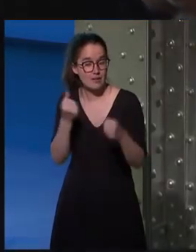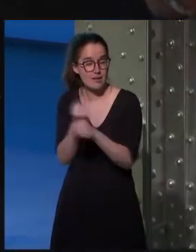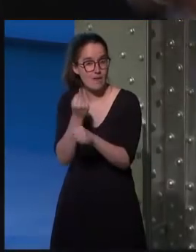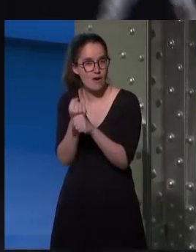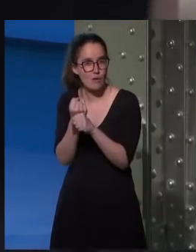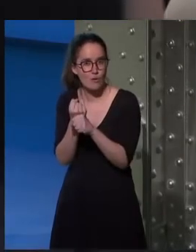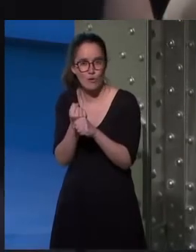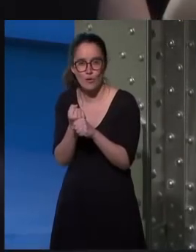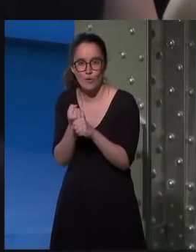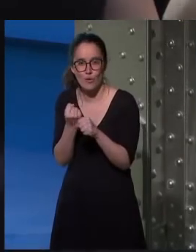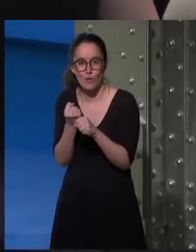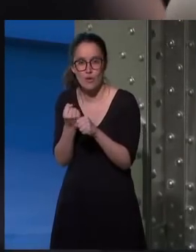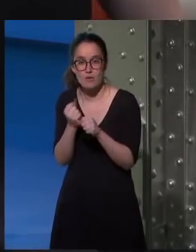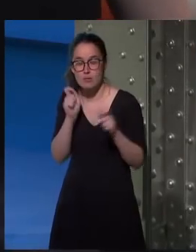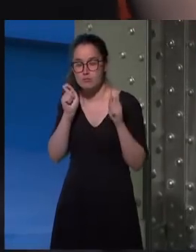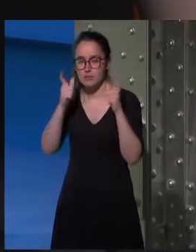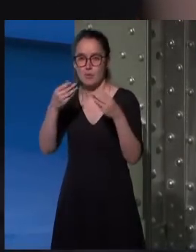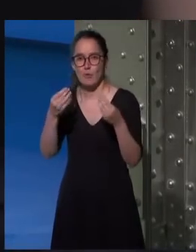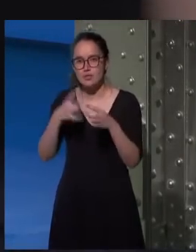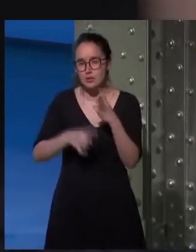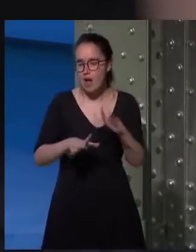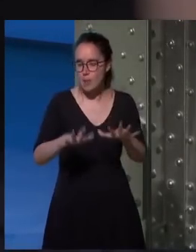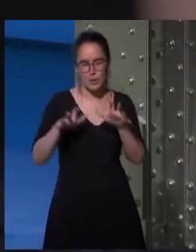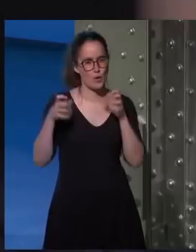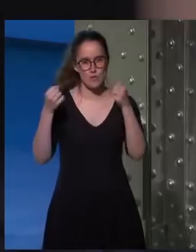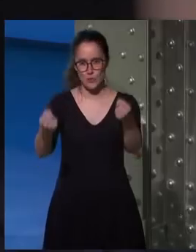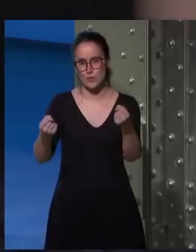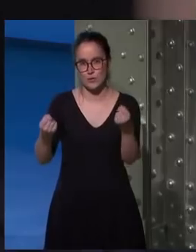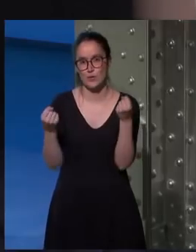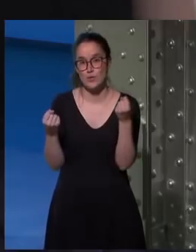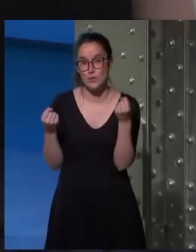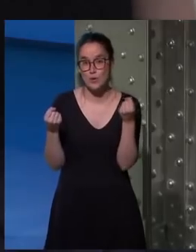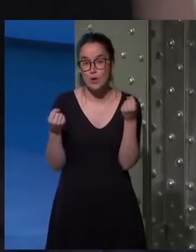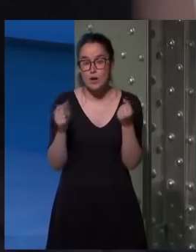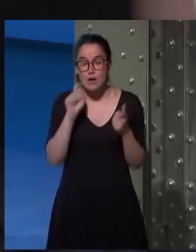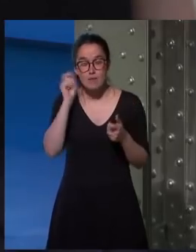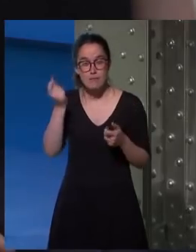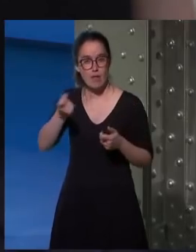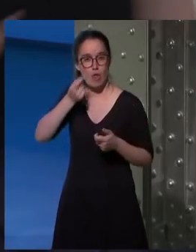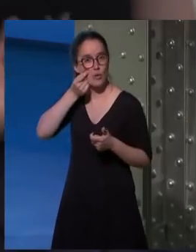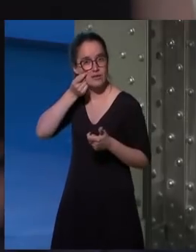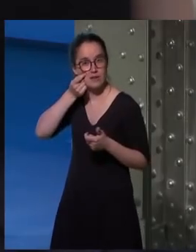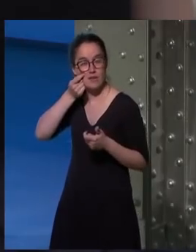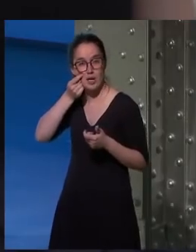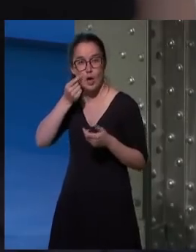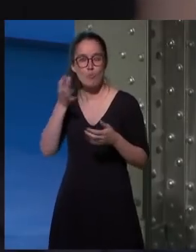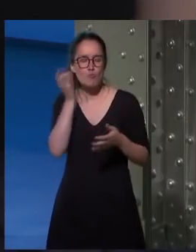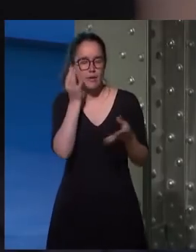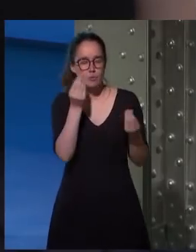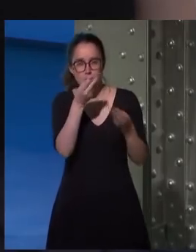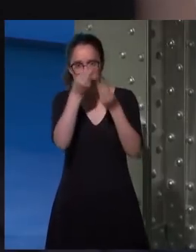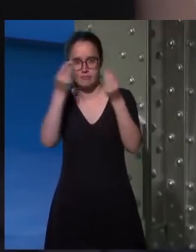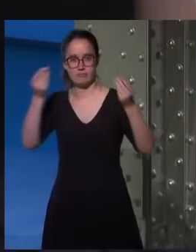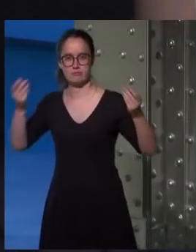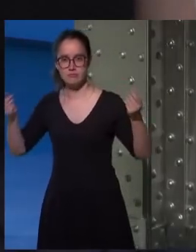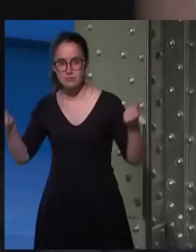trabajo y darme cuenta de muchas cosas. He aprendido mucho. Me he dado cuenta de que había olvidado a muchas mujeres,